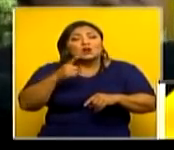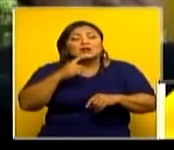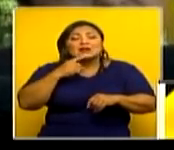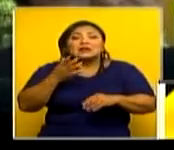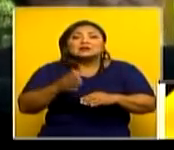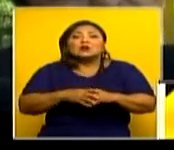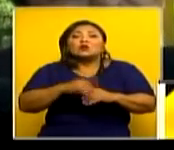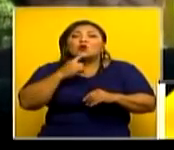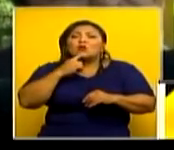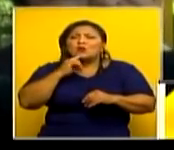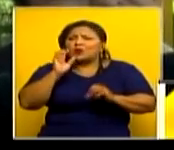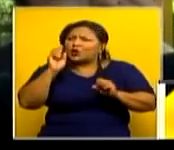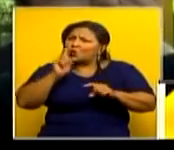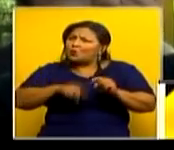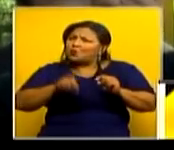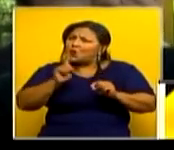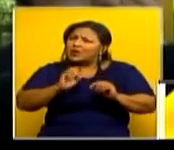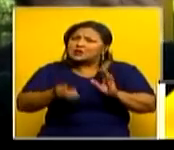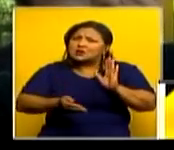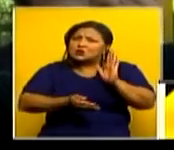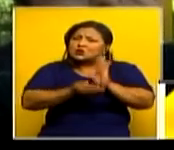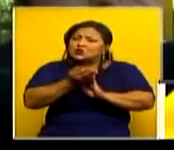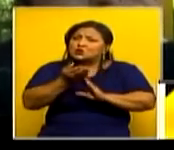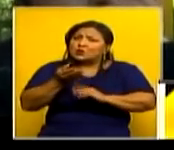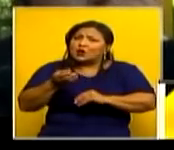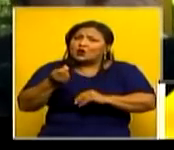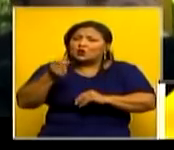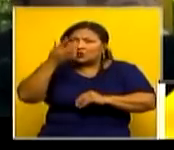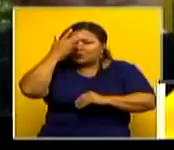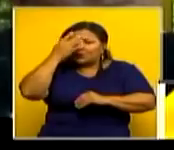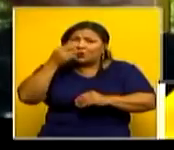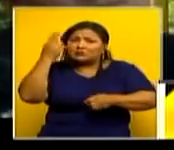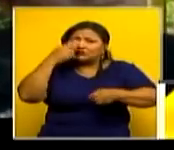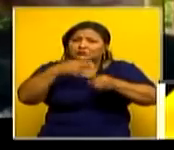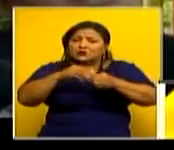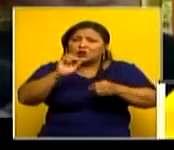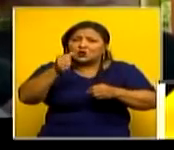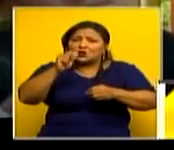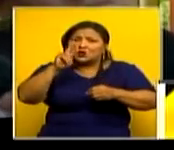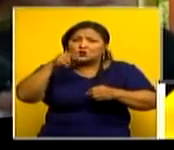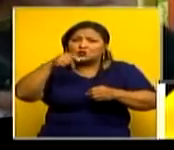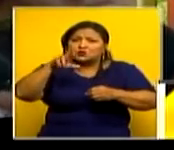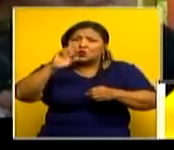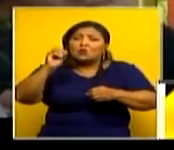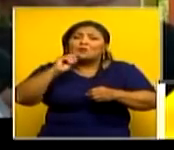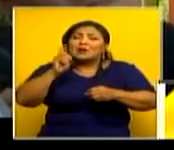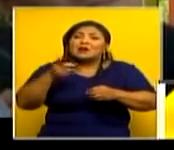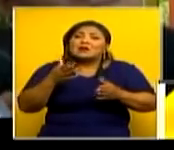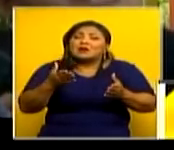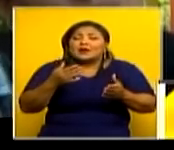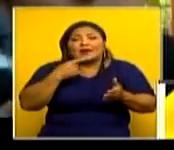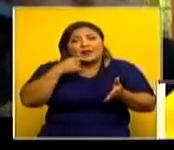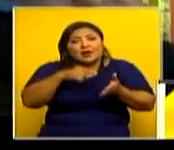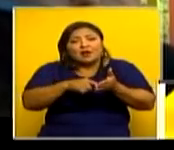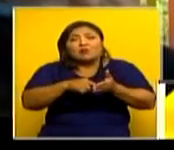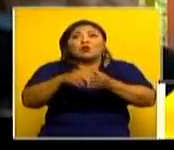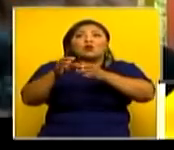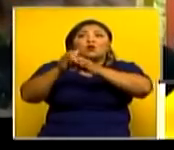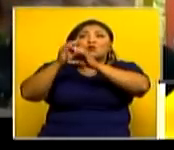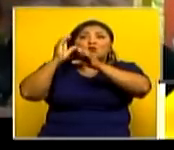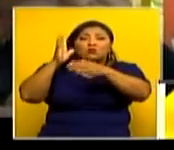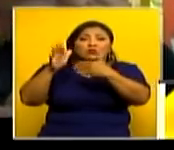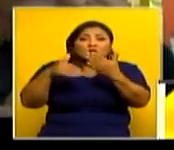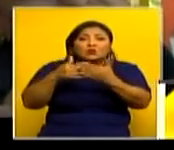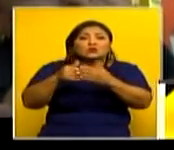de incremento de precios, porque la super no está vinculada necesariamente con, por ejemplo, transporte de